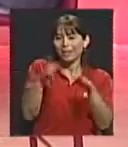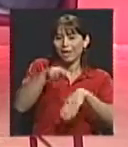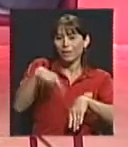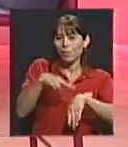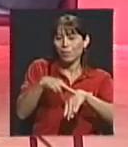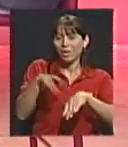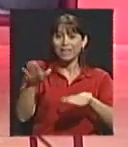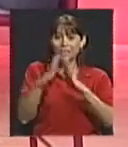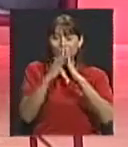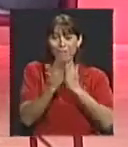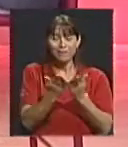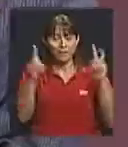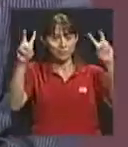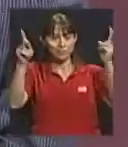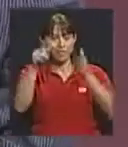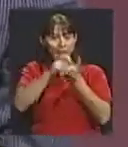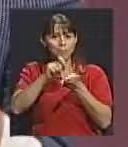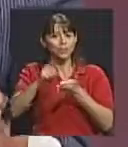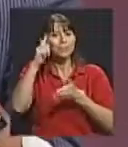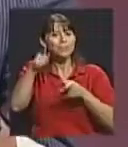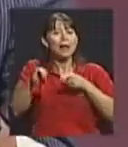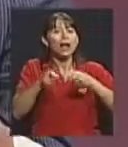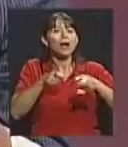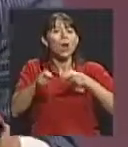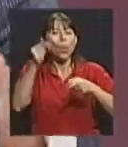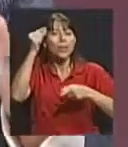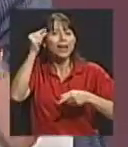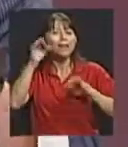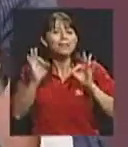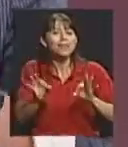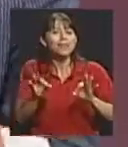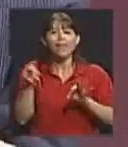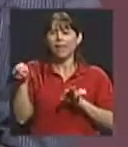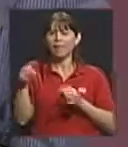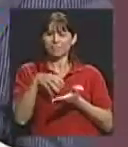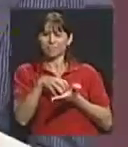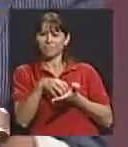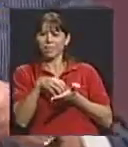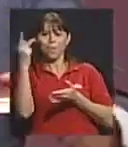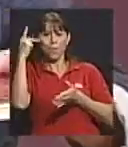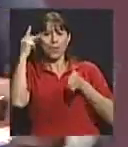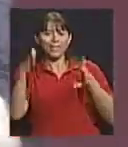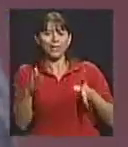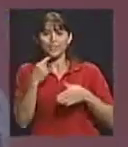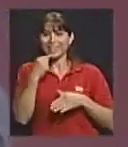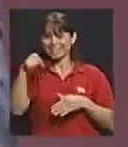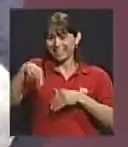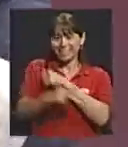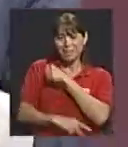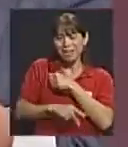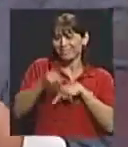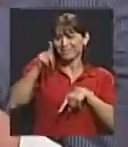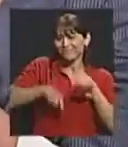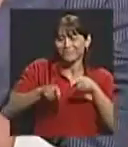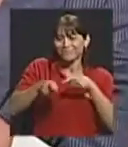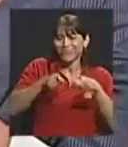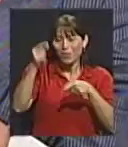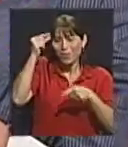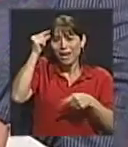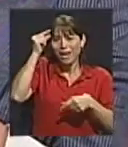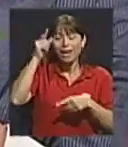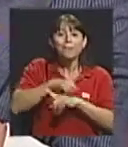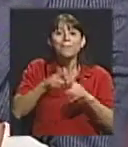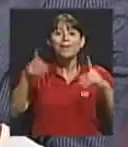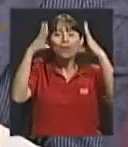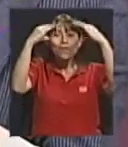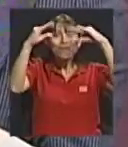Este es su libro y él cuestiona a los políticos que dicen que este país es ingobernable pero el informe del estado de la nación y ahora lo recordaba muy bien